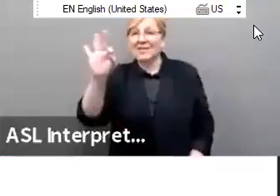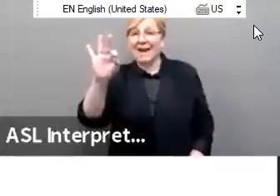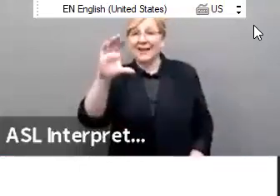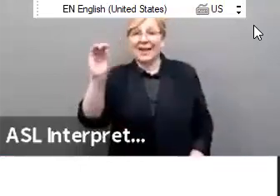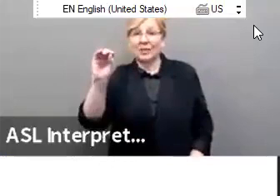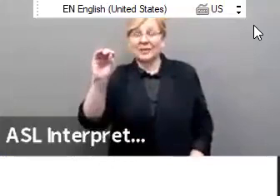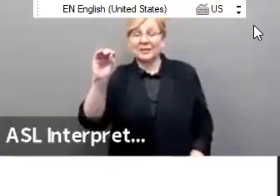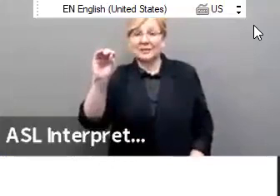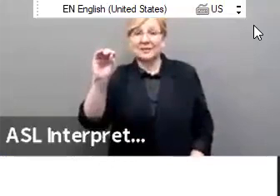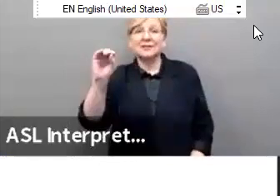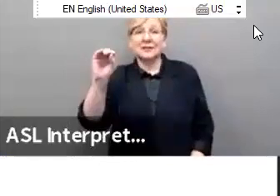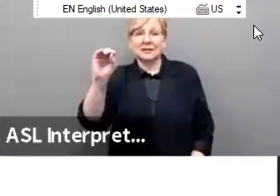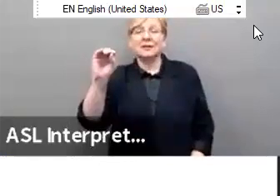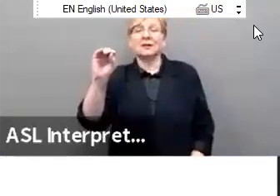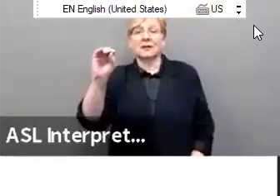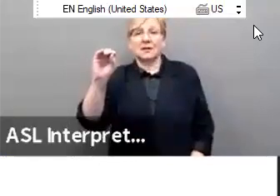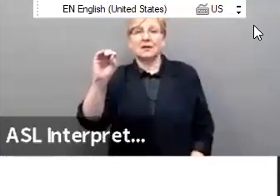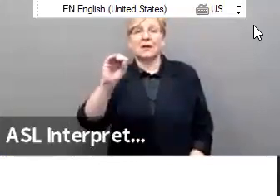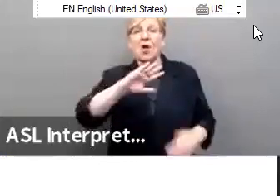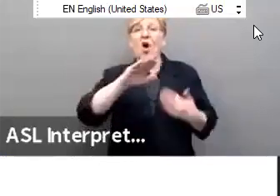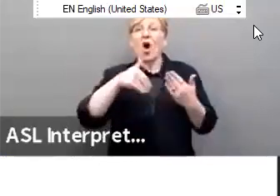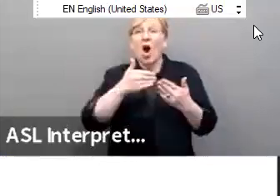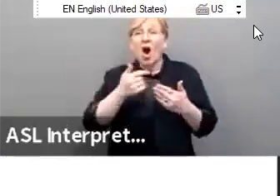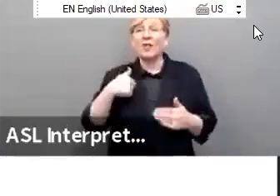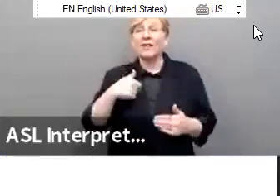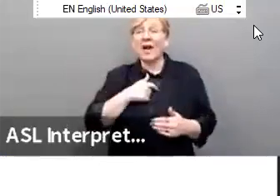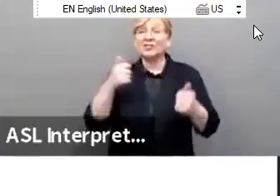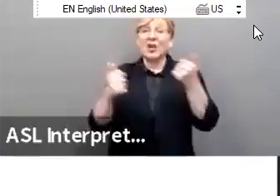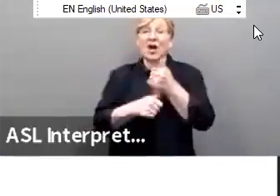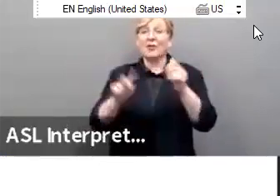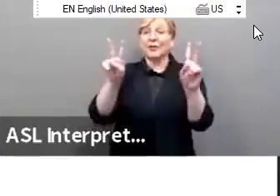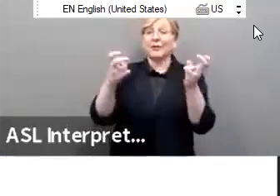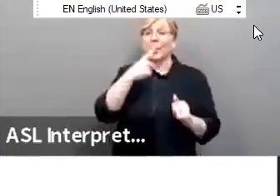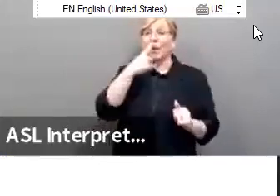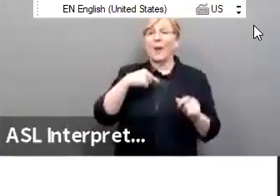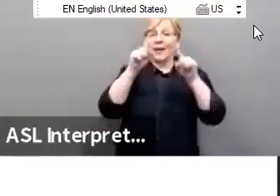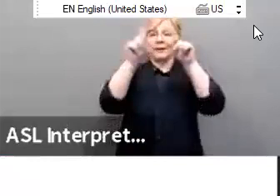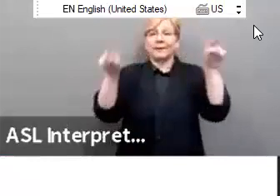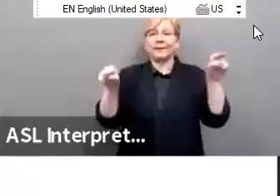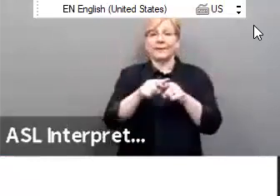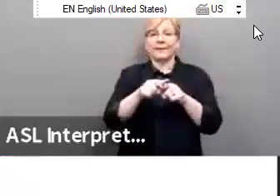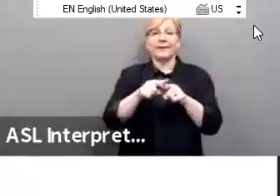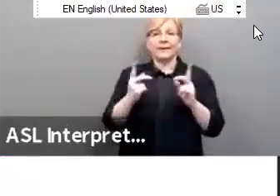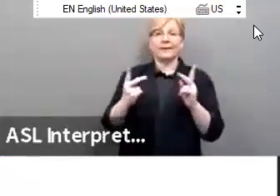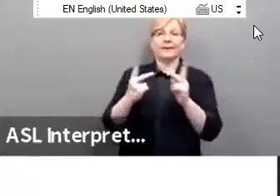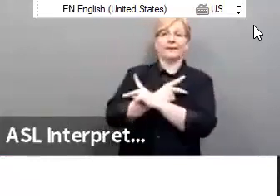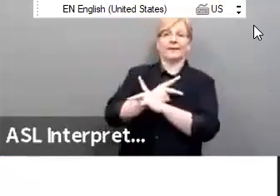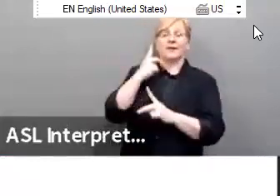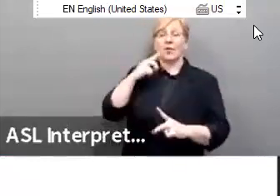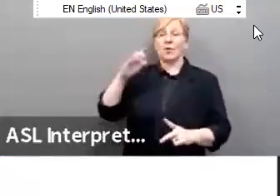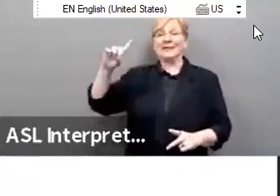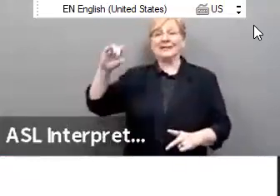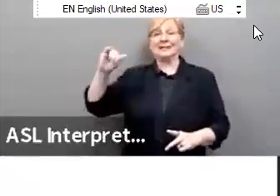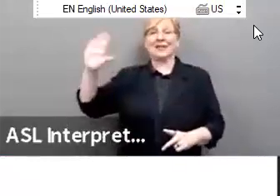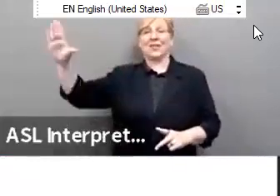quiero mostrar que el CDC ha indicado que una vez que pasas de 14 casos por cada 1000, este es un término